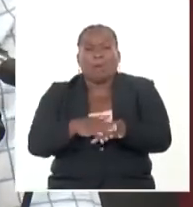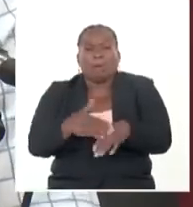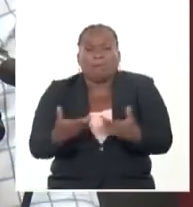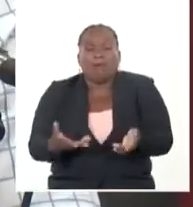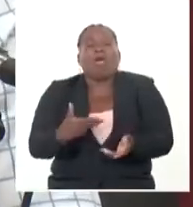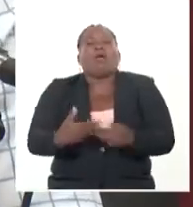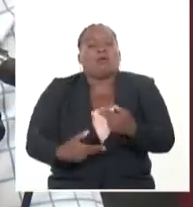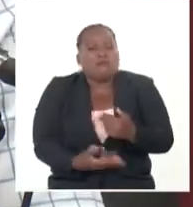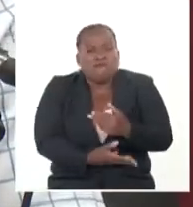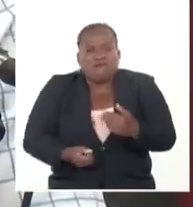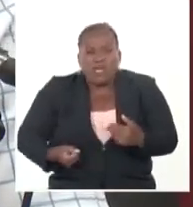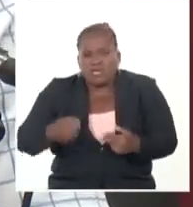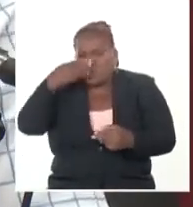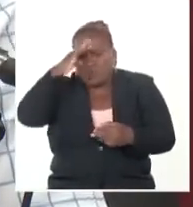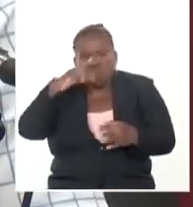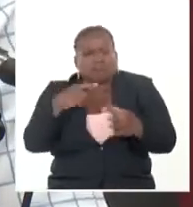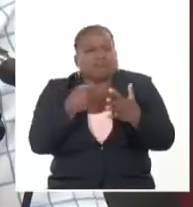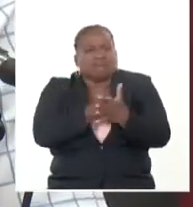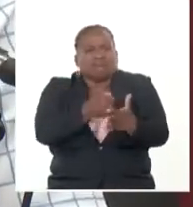todo ese esfuerzo,